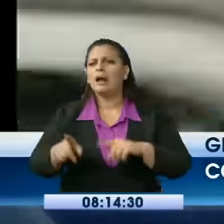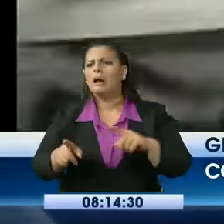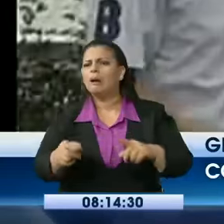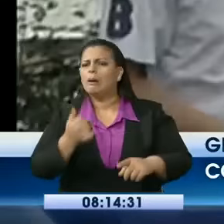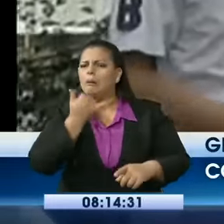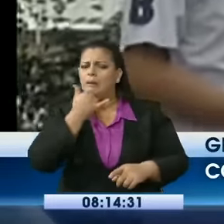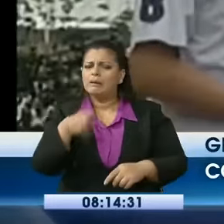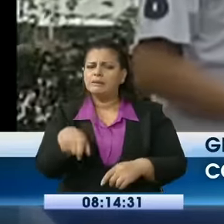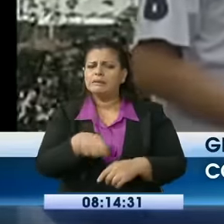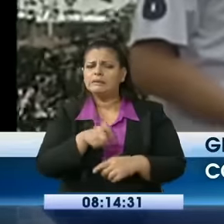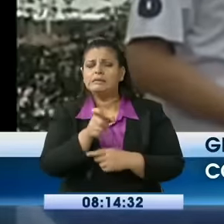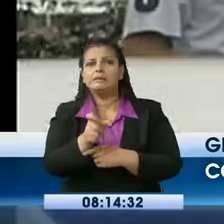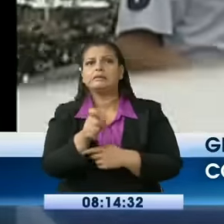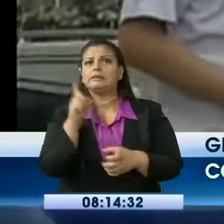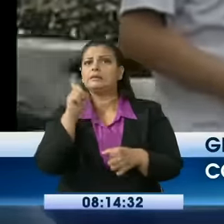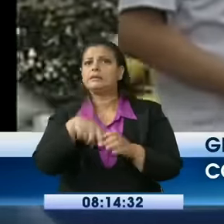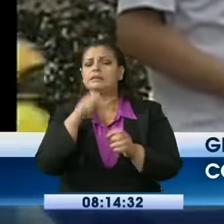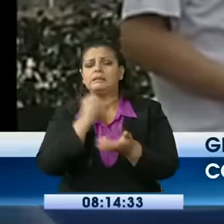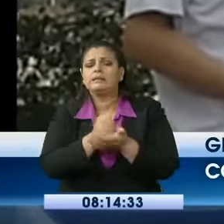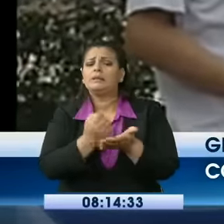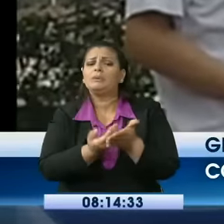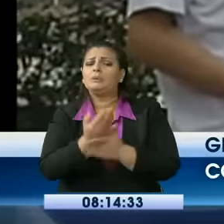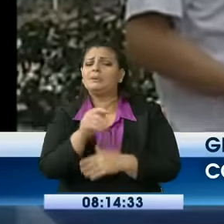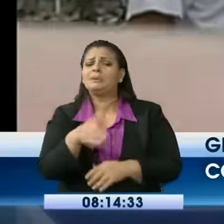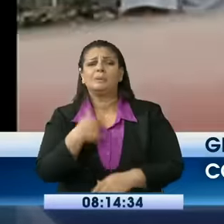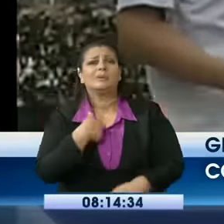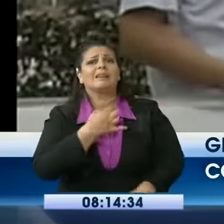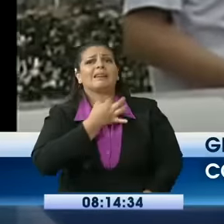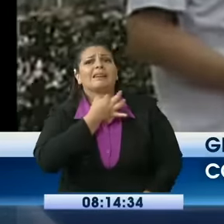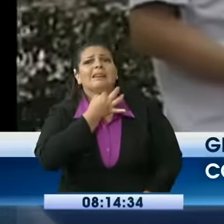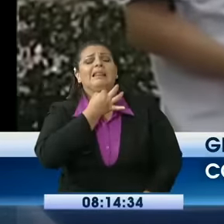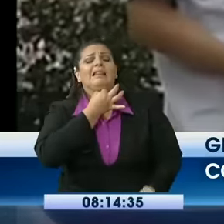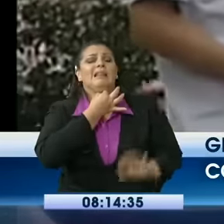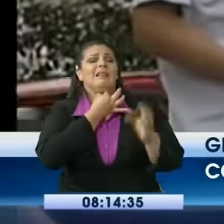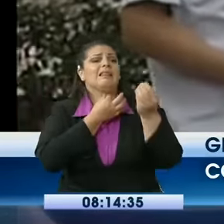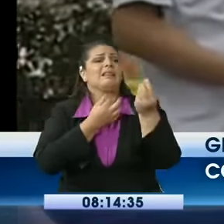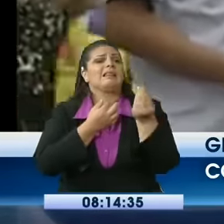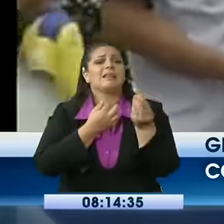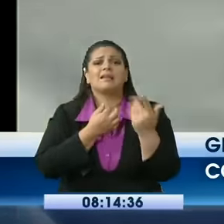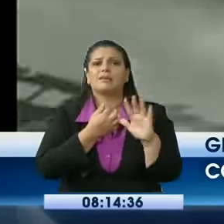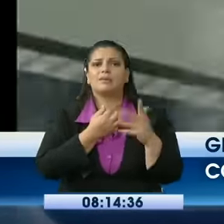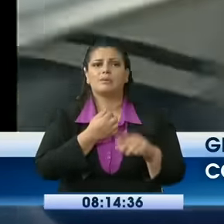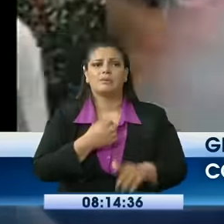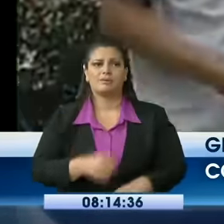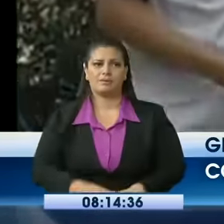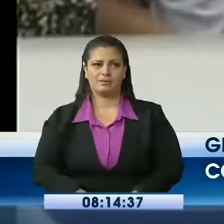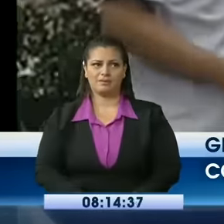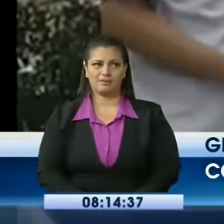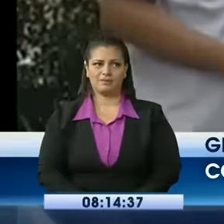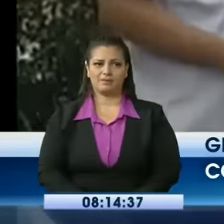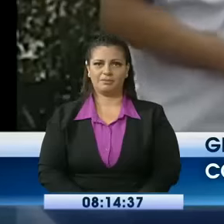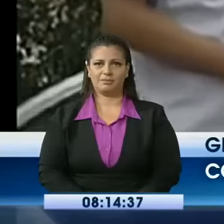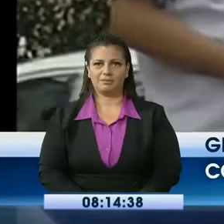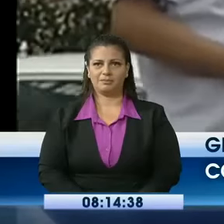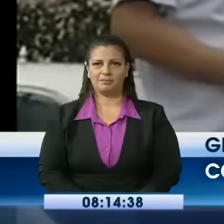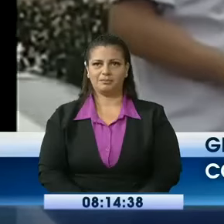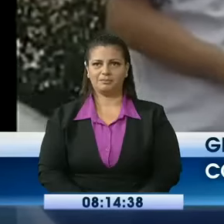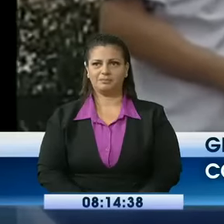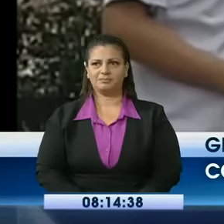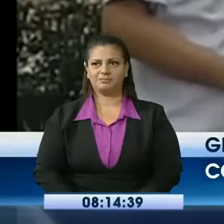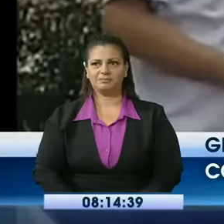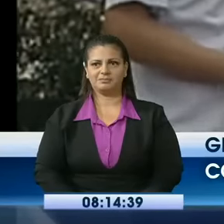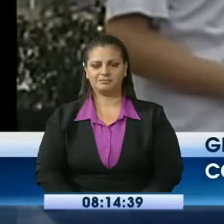dinero necesario para hacerlo, pero hay carros que no han pagado 2 años, 3 años, o sea, yo no encuentro